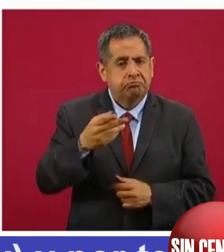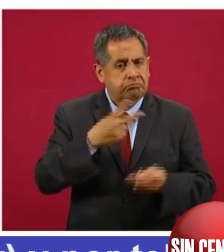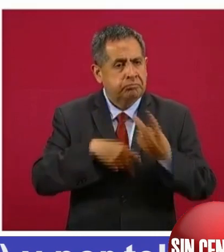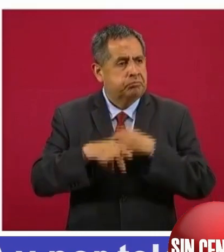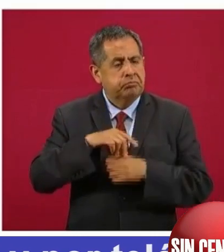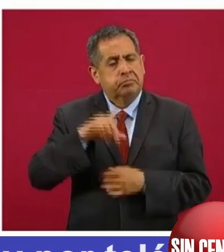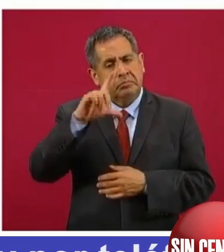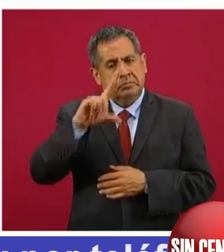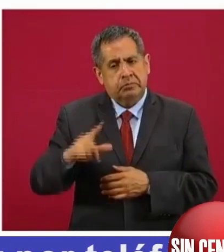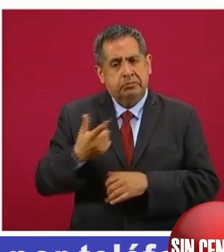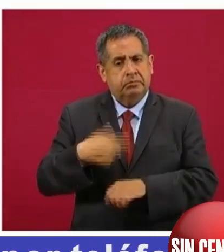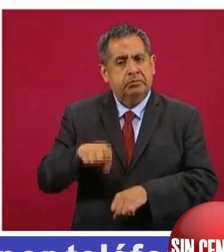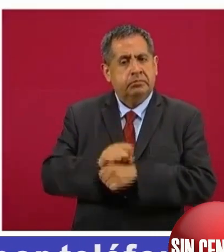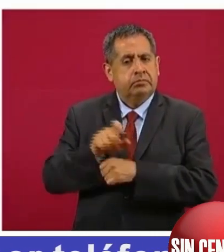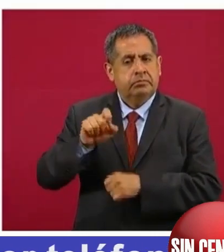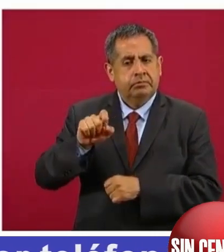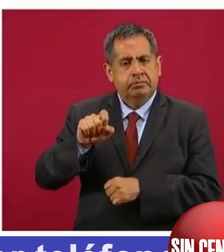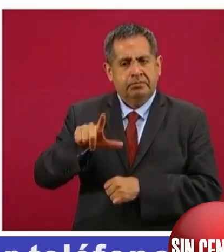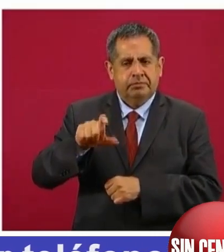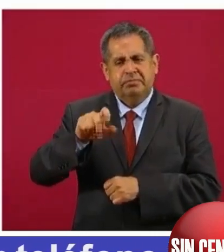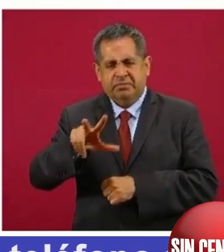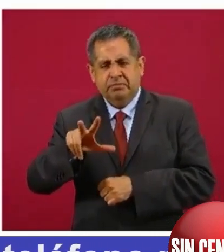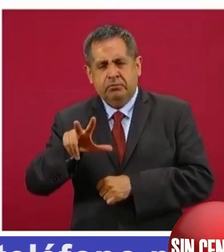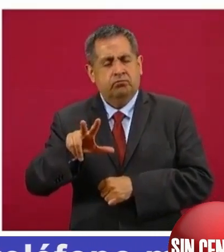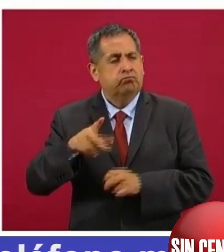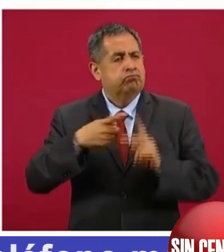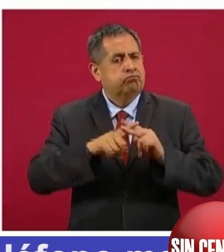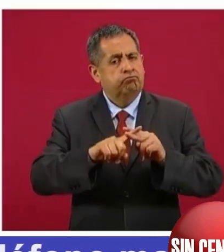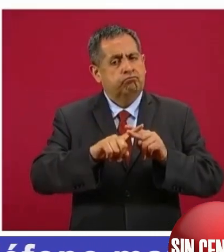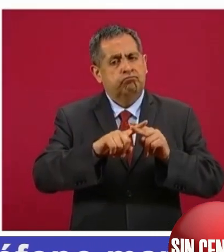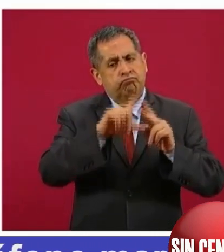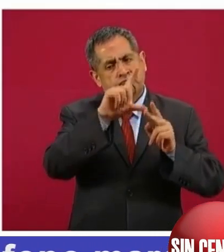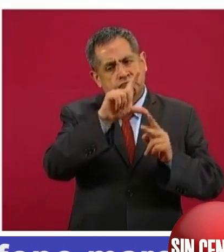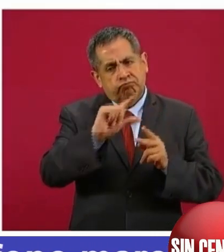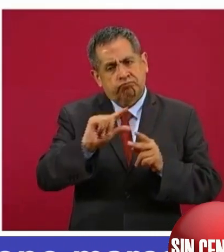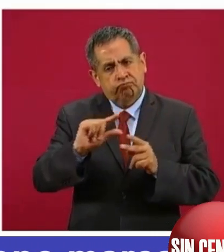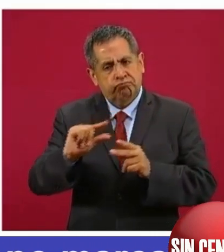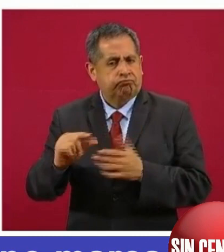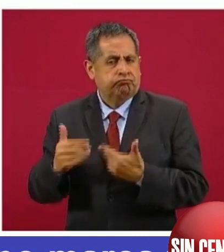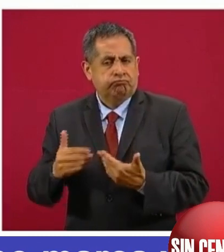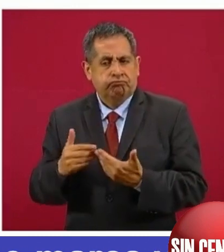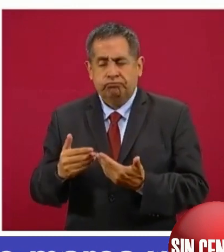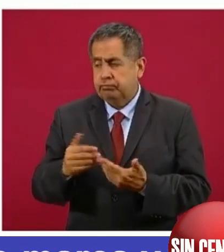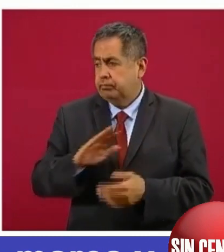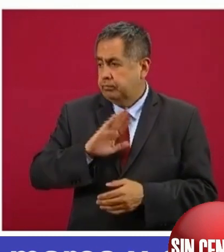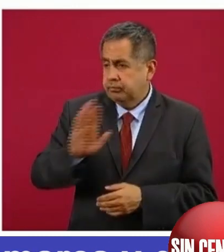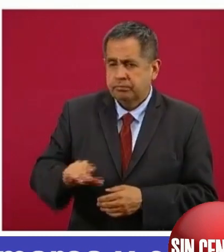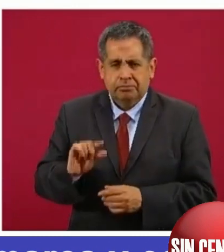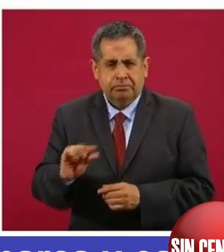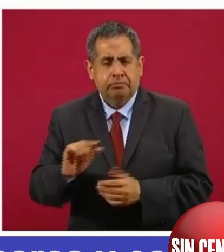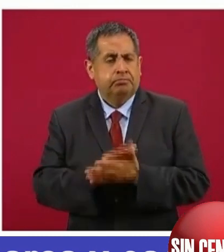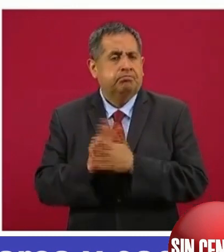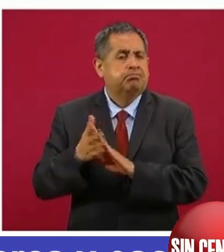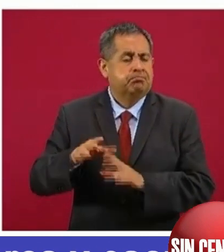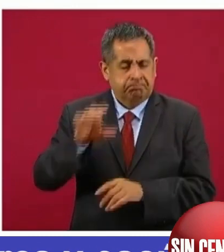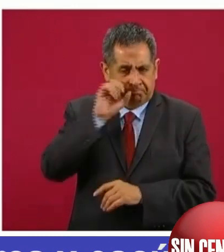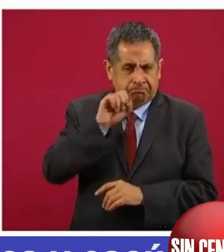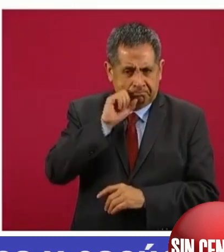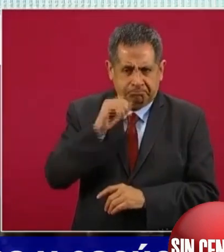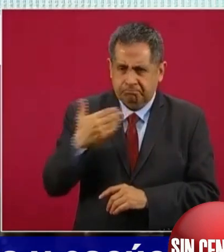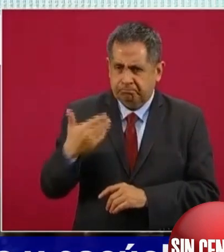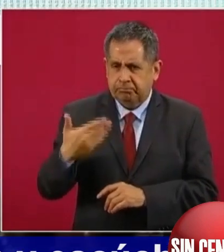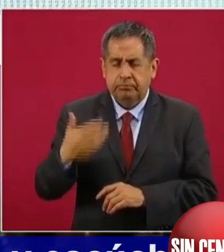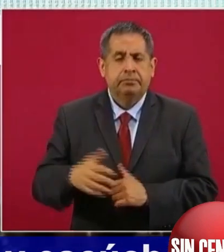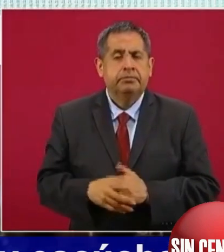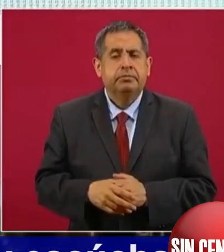desde la semana 28 y reducción de la mortalidad, 3er ciclo de semáforo amarillo, la siguiente, y